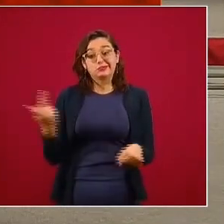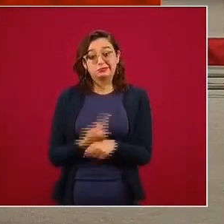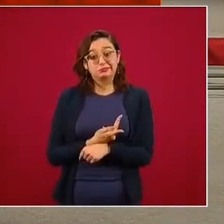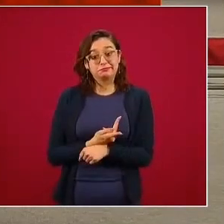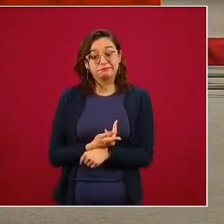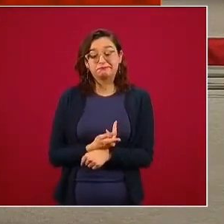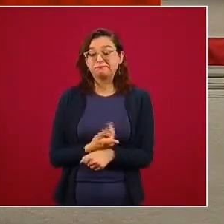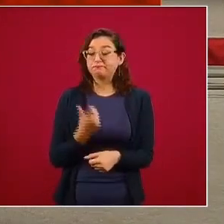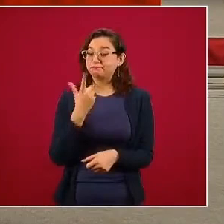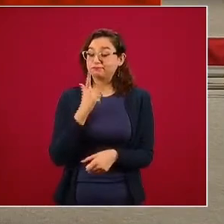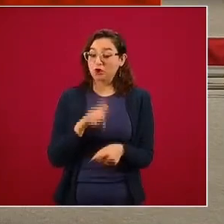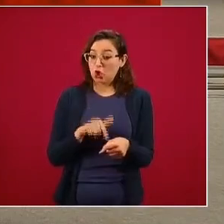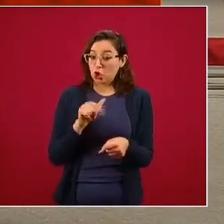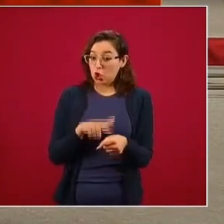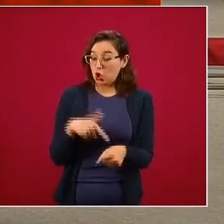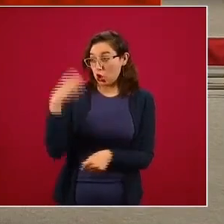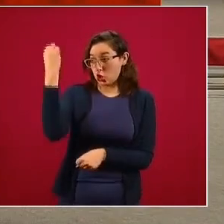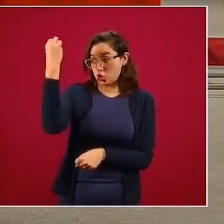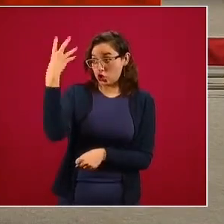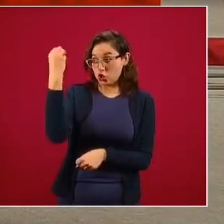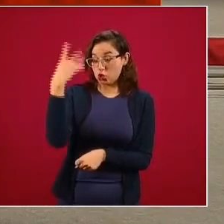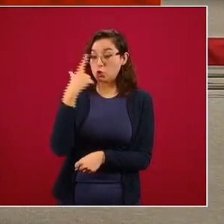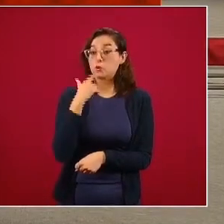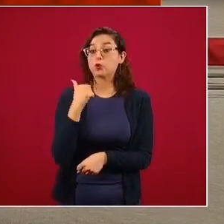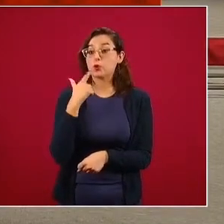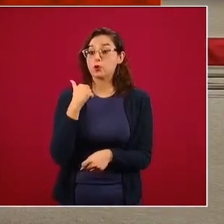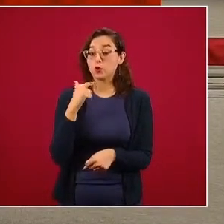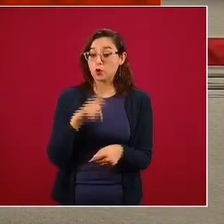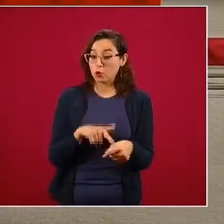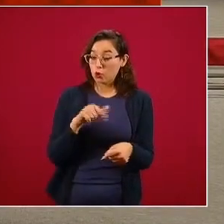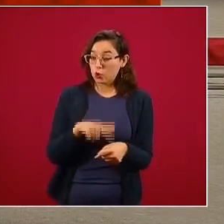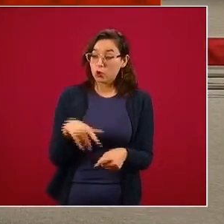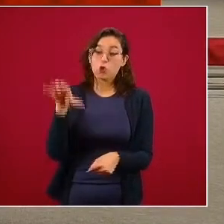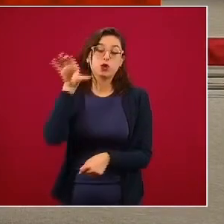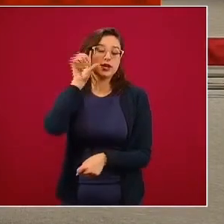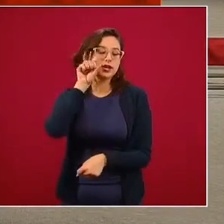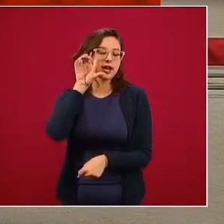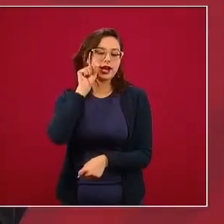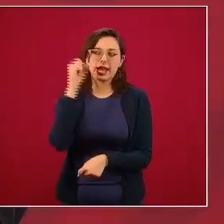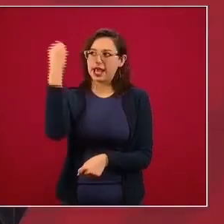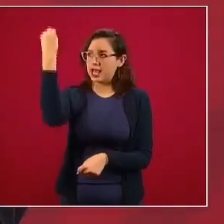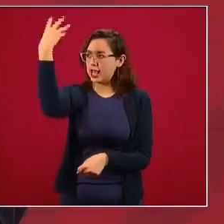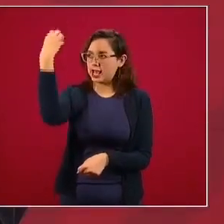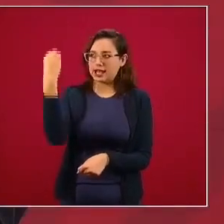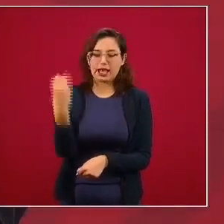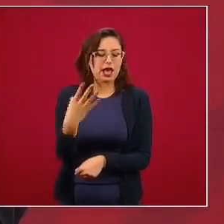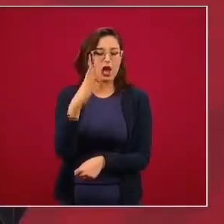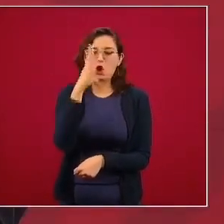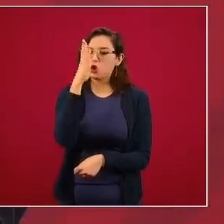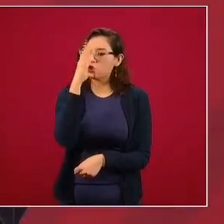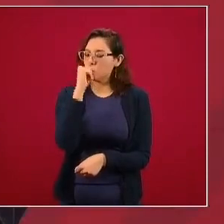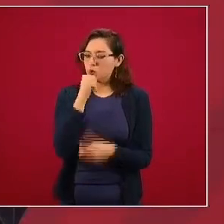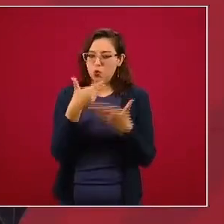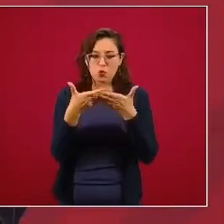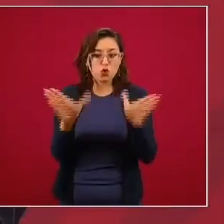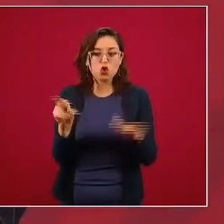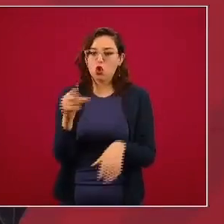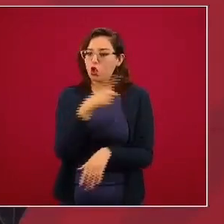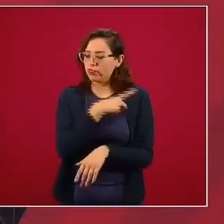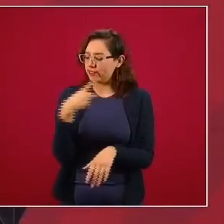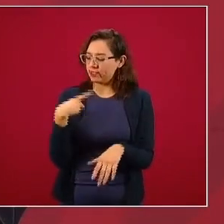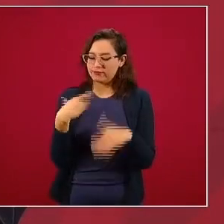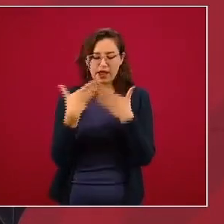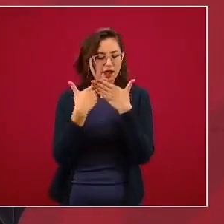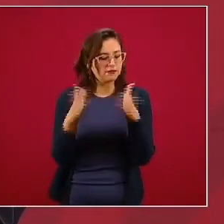en semáforo rojo y cuando se está en semáforo naranja, en ambas condiciones no deben abrir, no